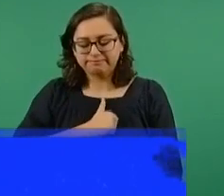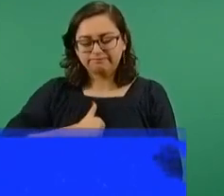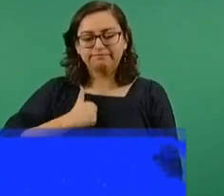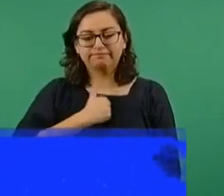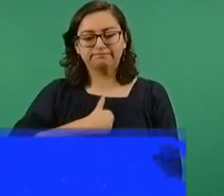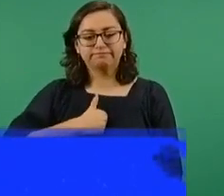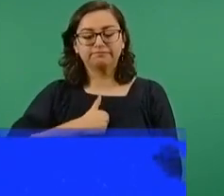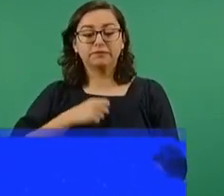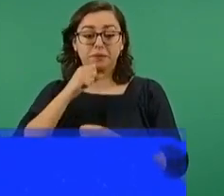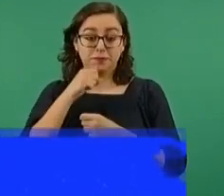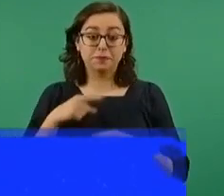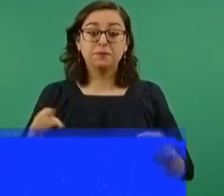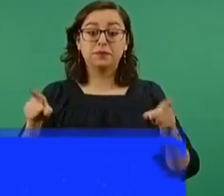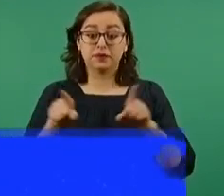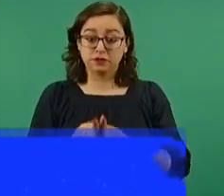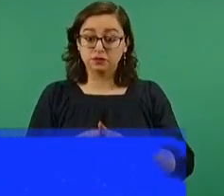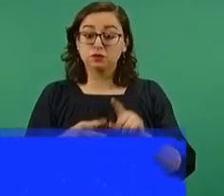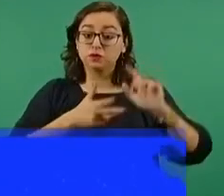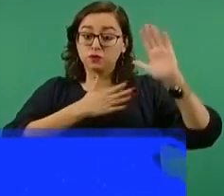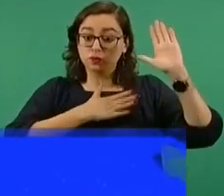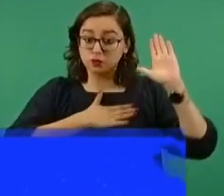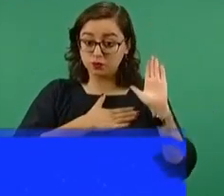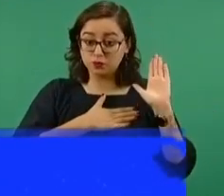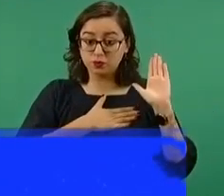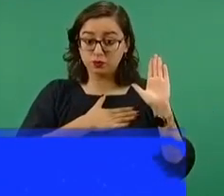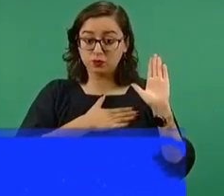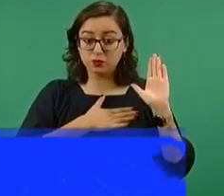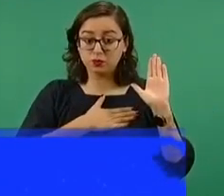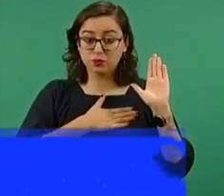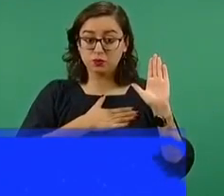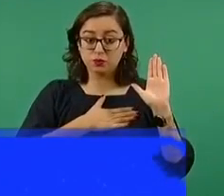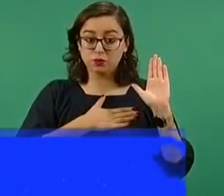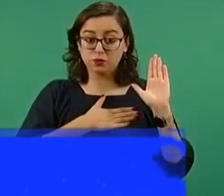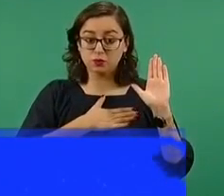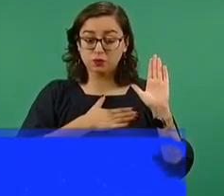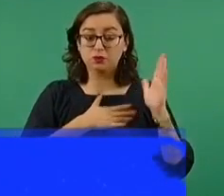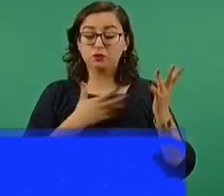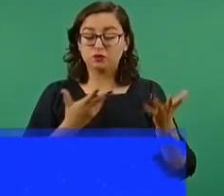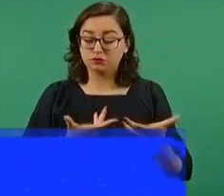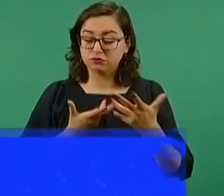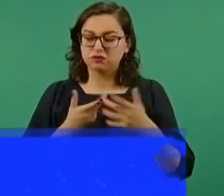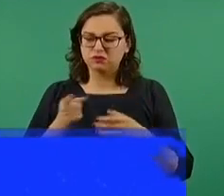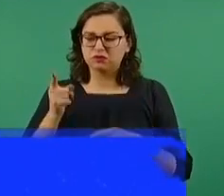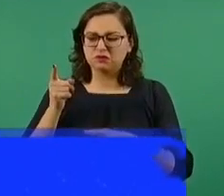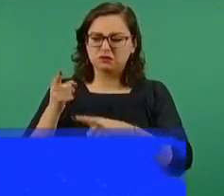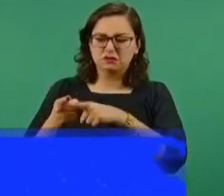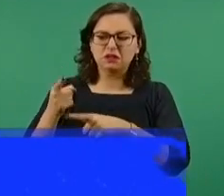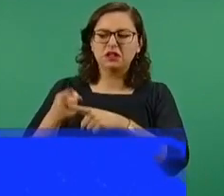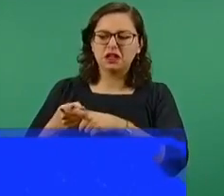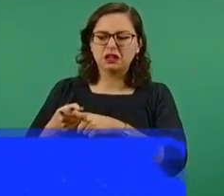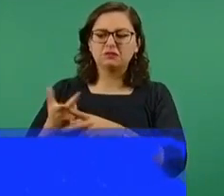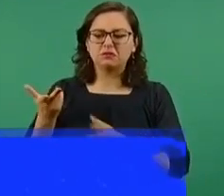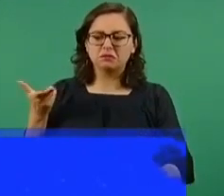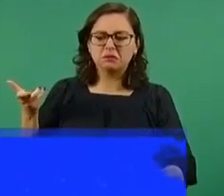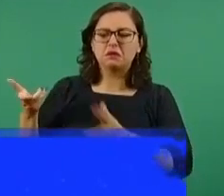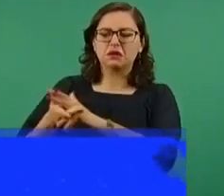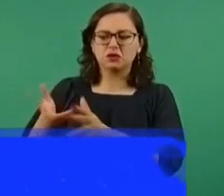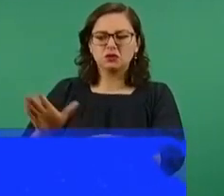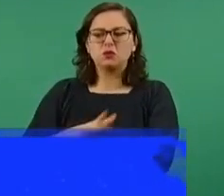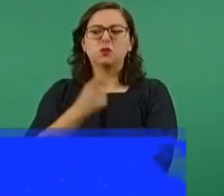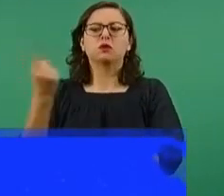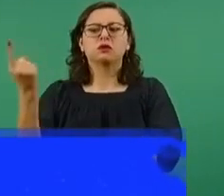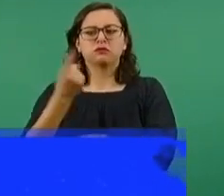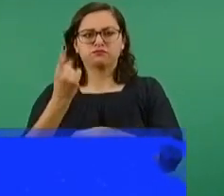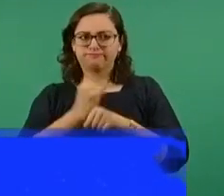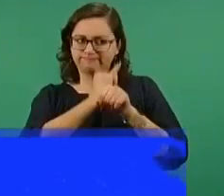el compromiso de hacer la investigación y de castigar a los